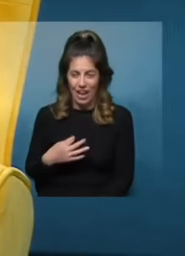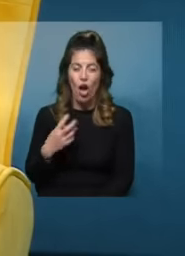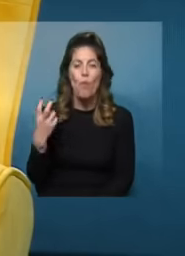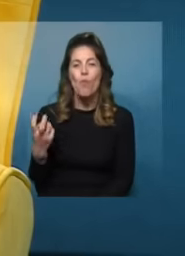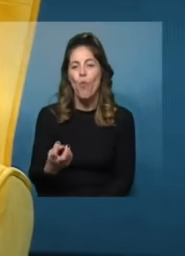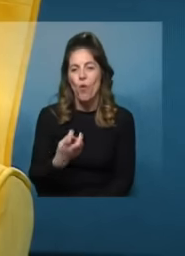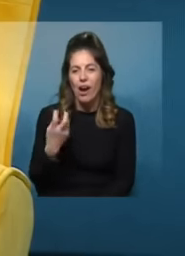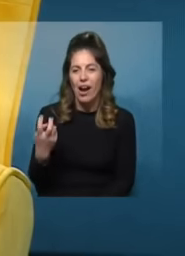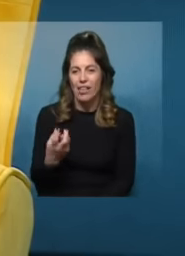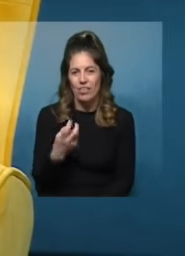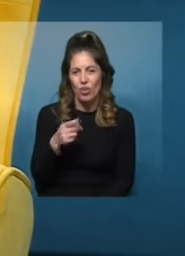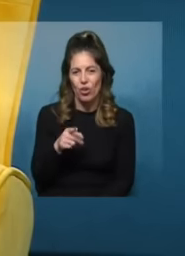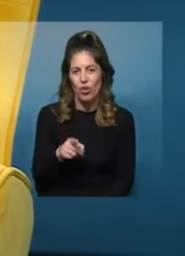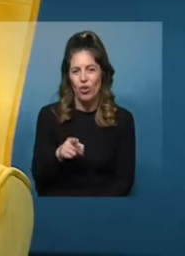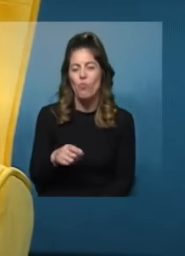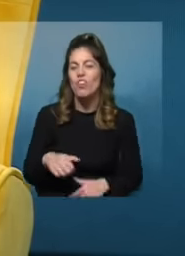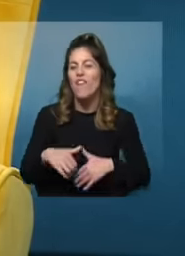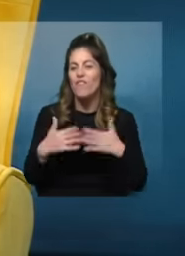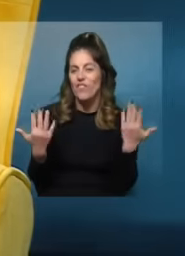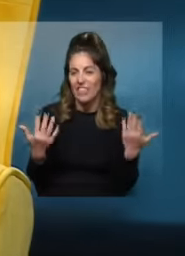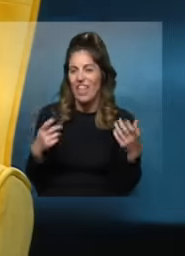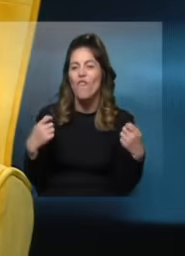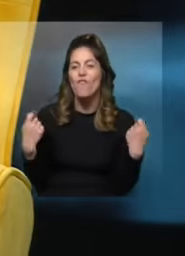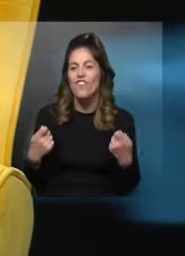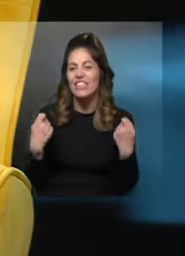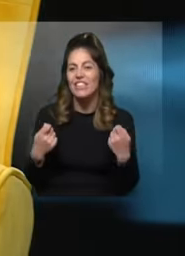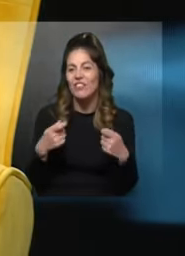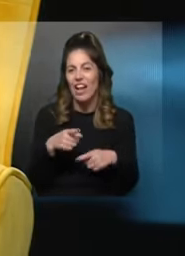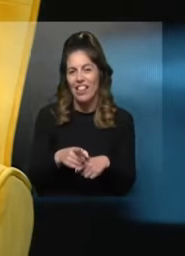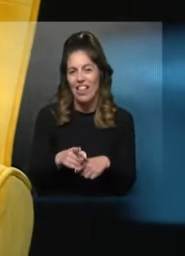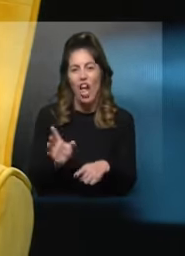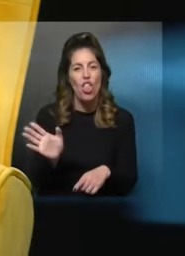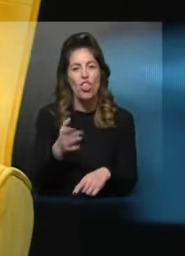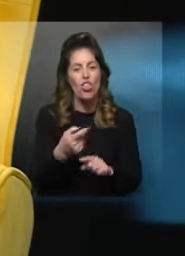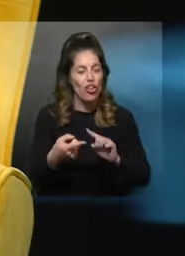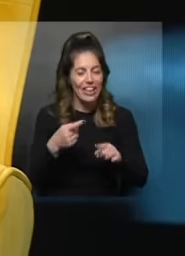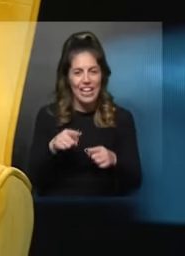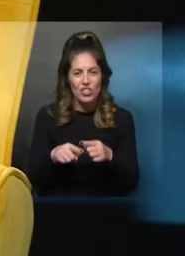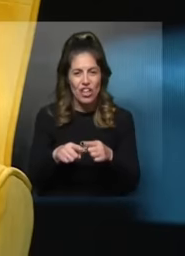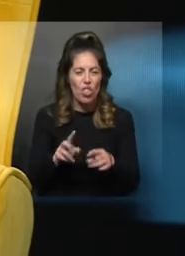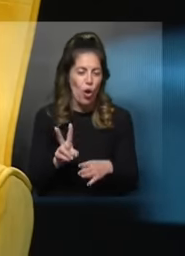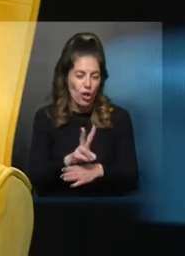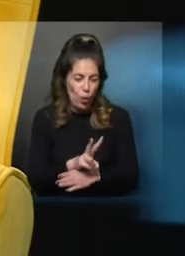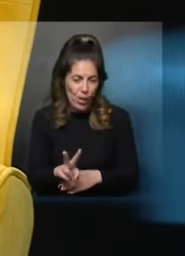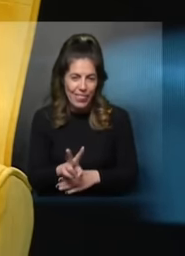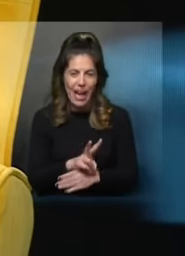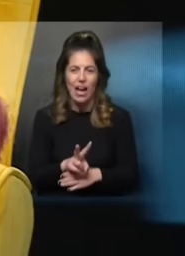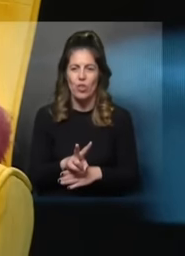buscando... Eso es como una fiesta, un festival en donde todo tiene que ver con el cuidado